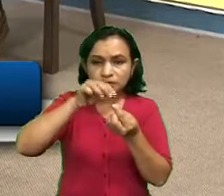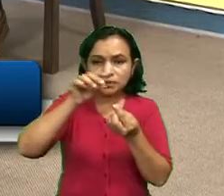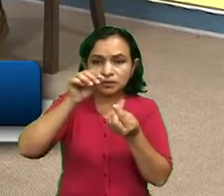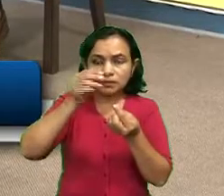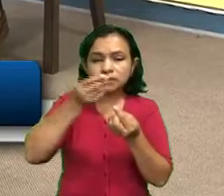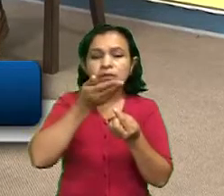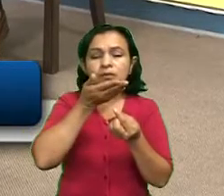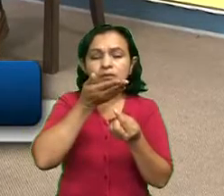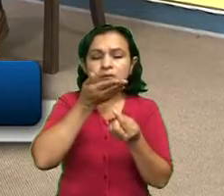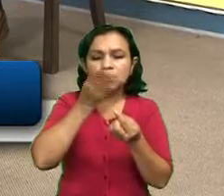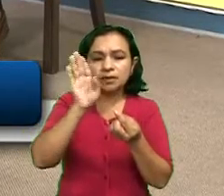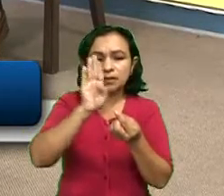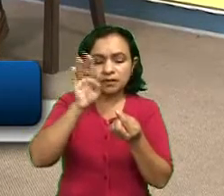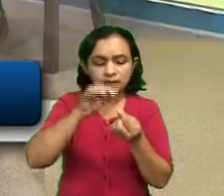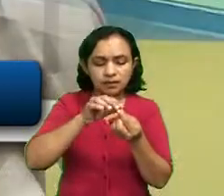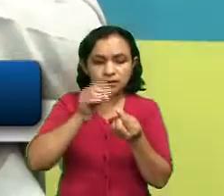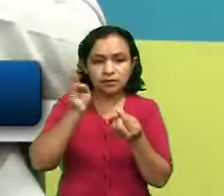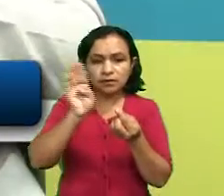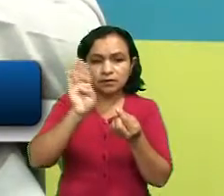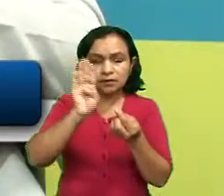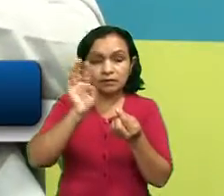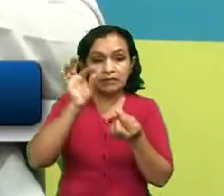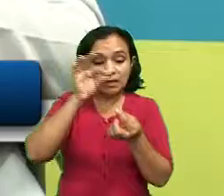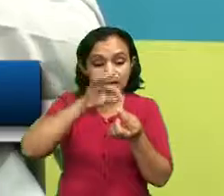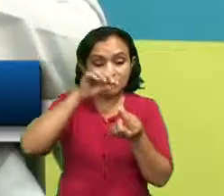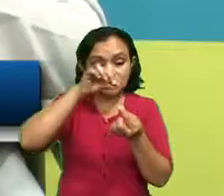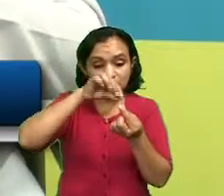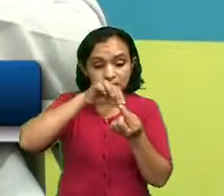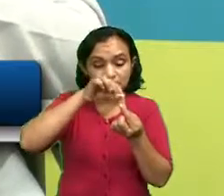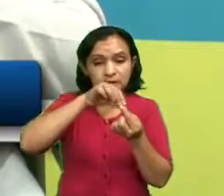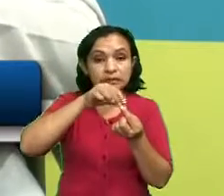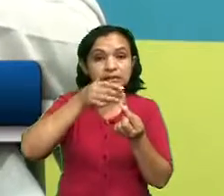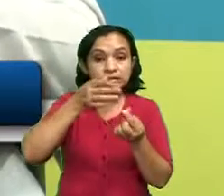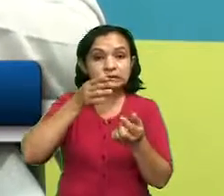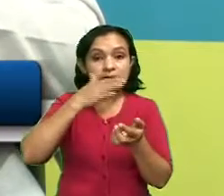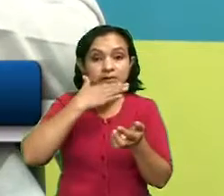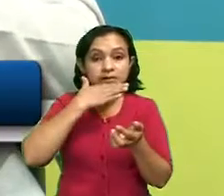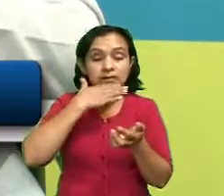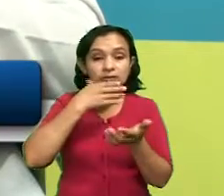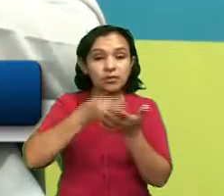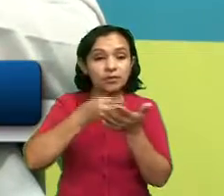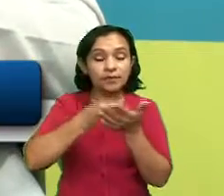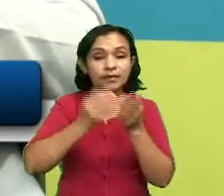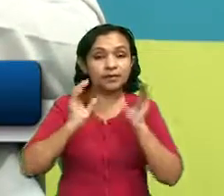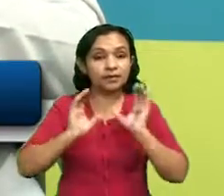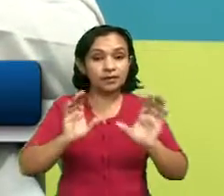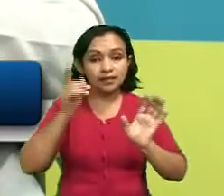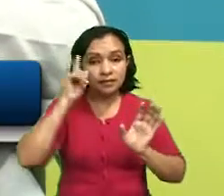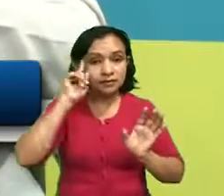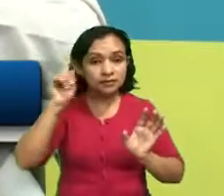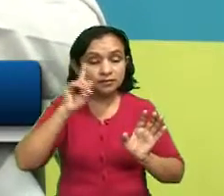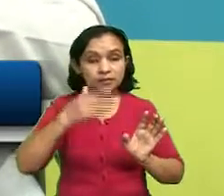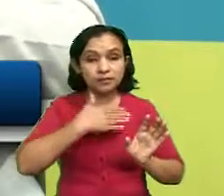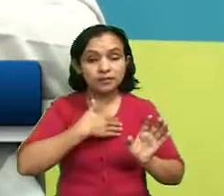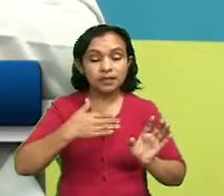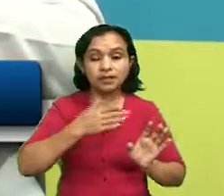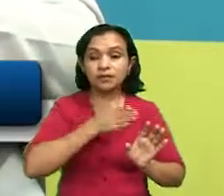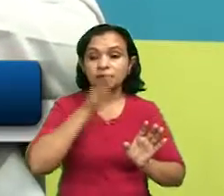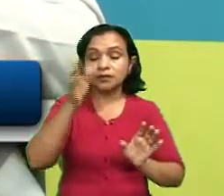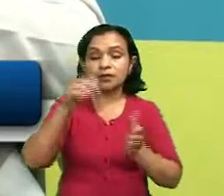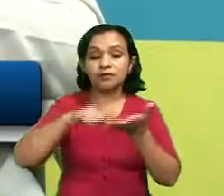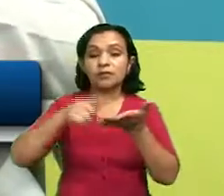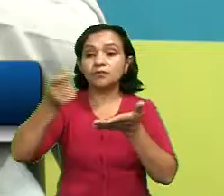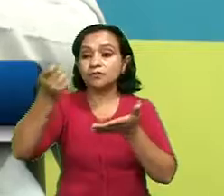Te dicen que es un producto y es harina lo que le echan. Entonces, es un riesgo comprar en la calle si no sabes. Es mejor ir a una